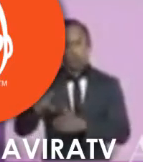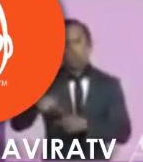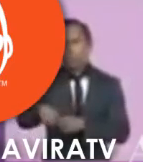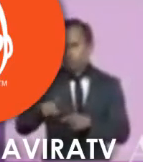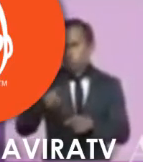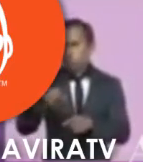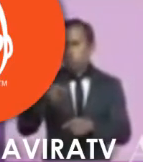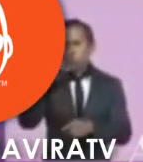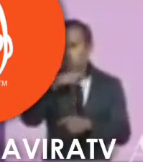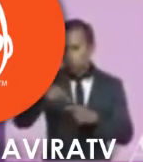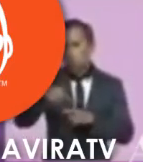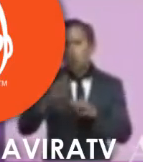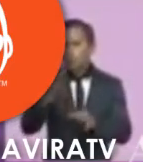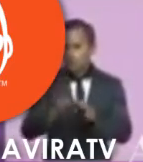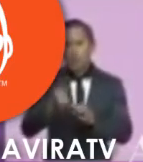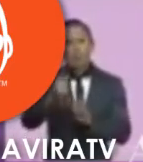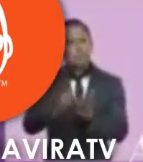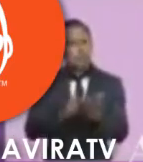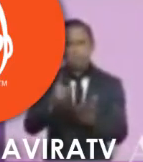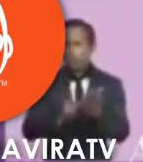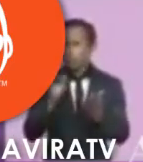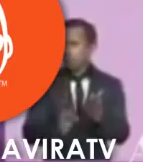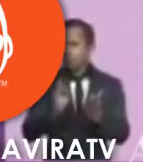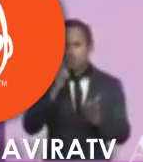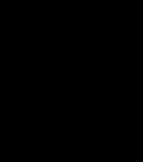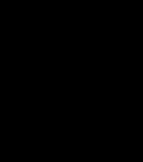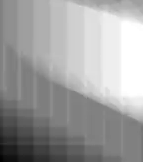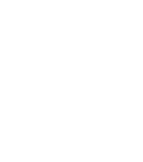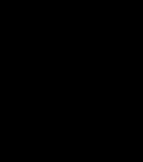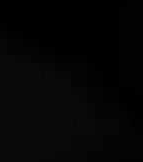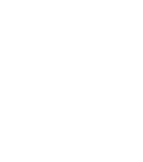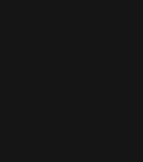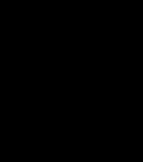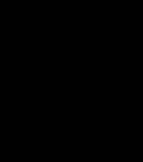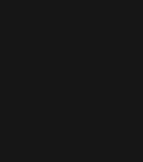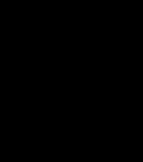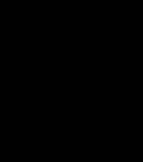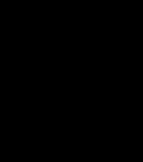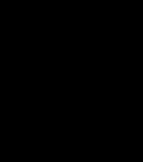primero. Para que le moche la mano. A ti también te las voy a mochar.